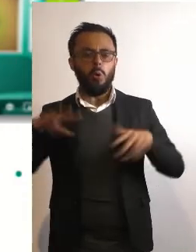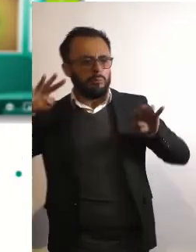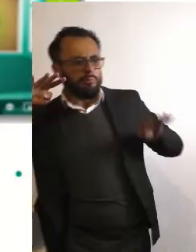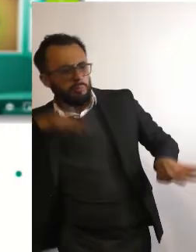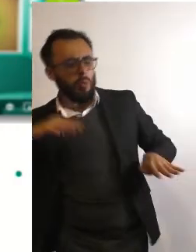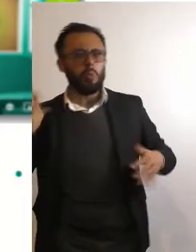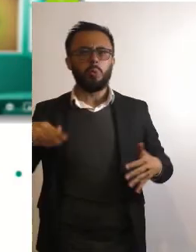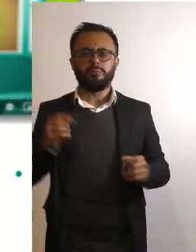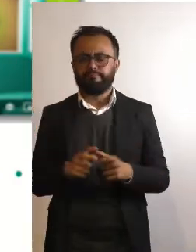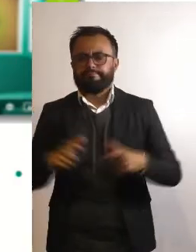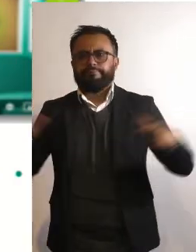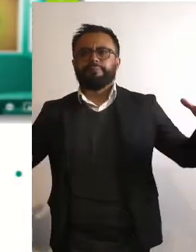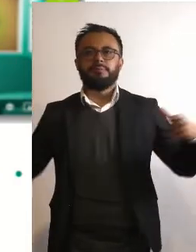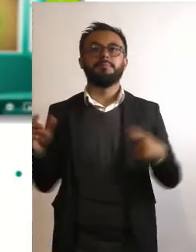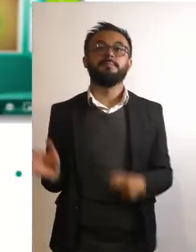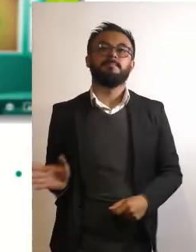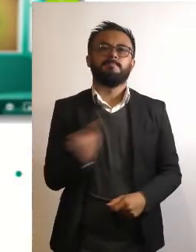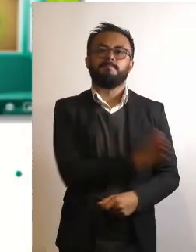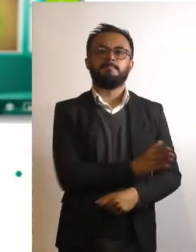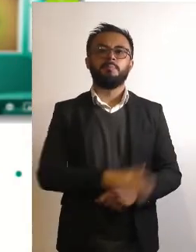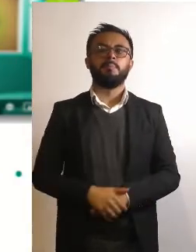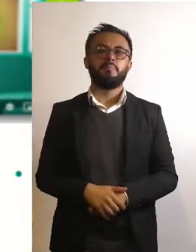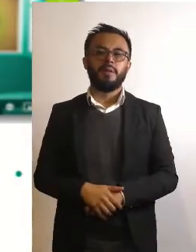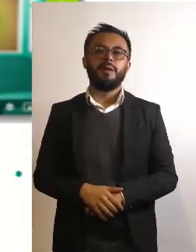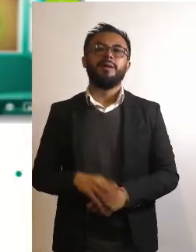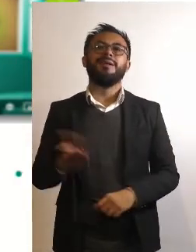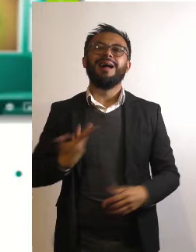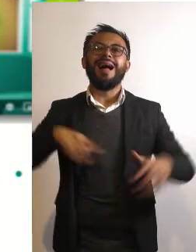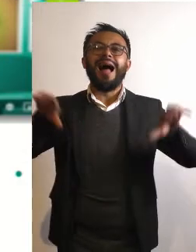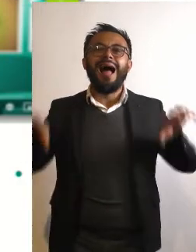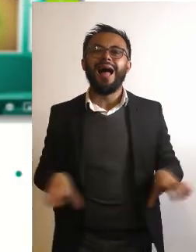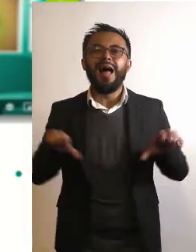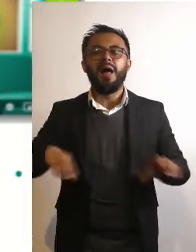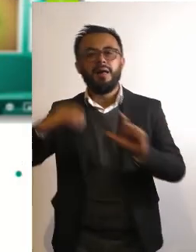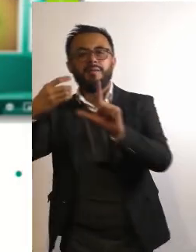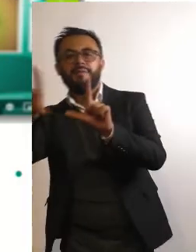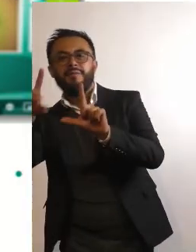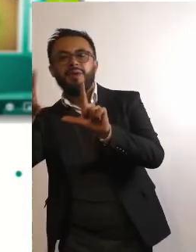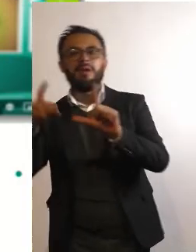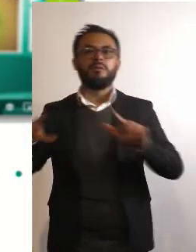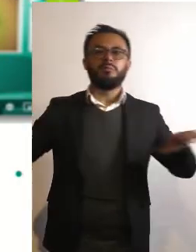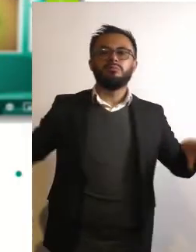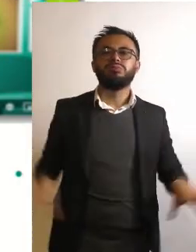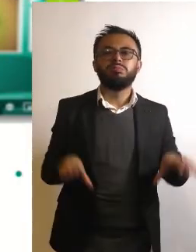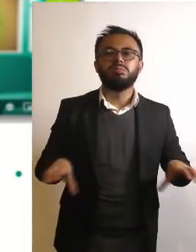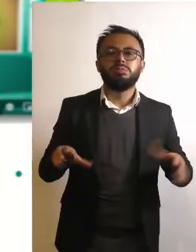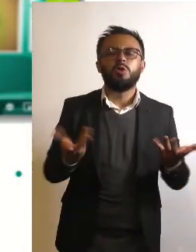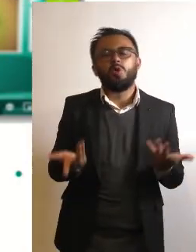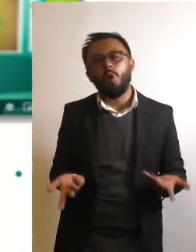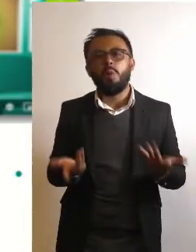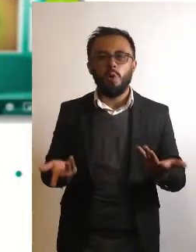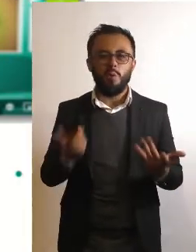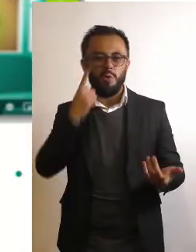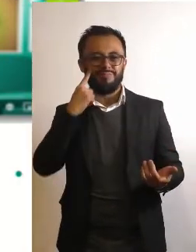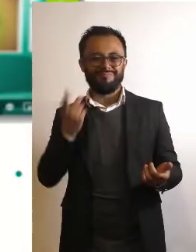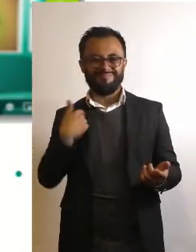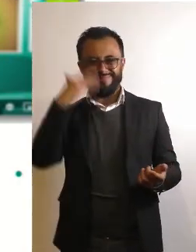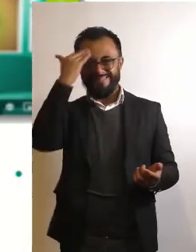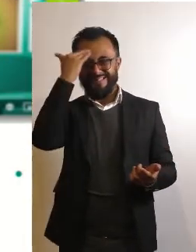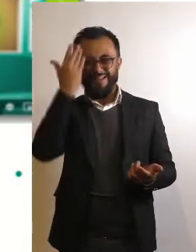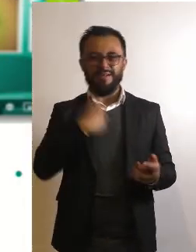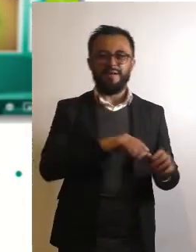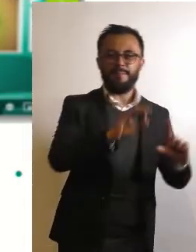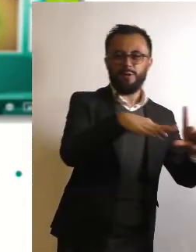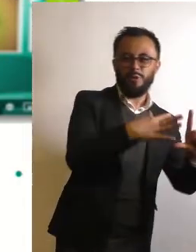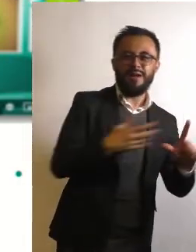Se llevaron a cabo actividades de gamificación virtual para incorporarlo a la alternancia en este nuevo